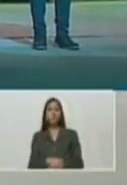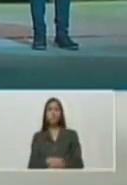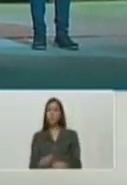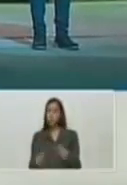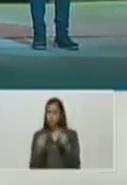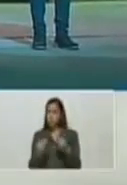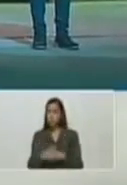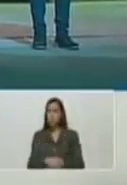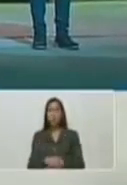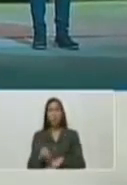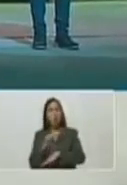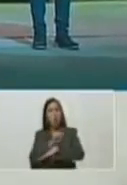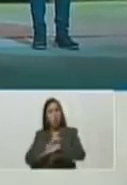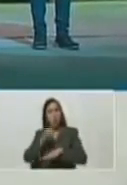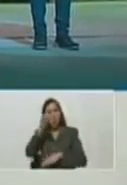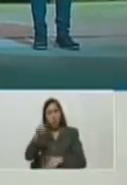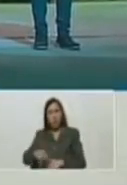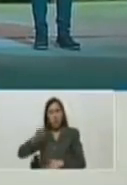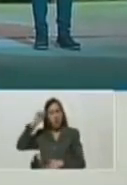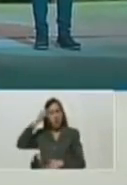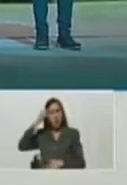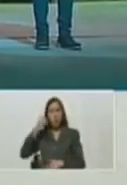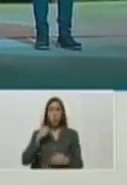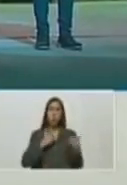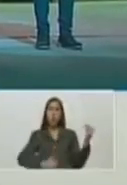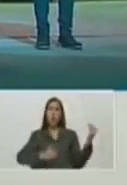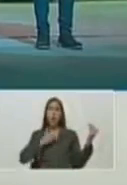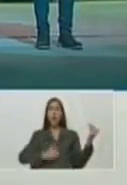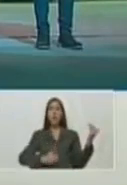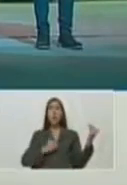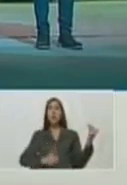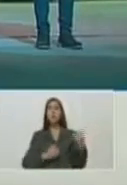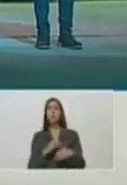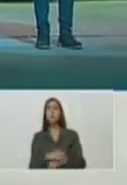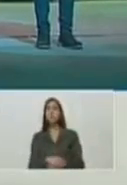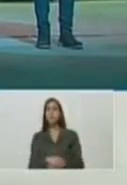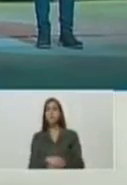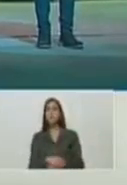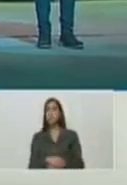Ernesto, yo siempre recuerdo a Lee. Nunca,